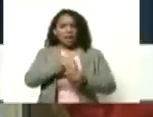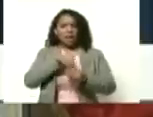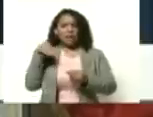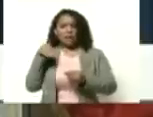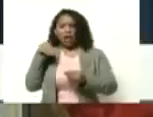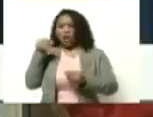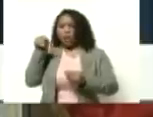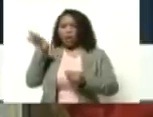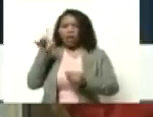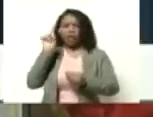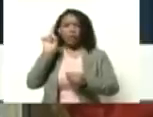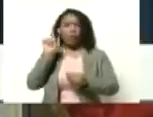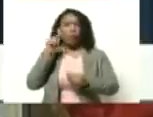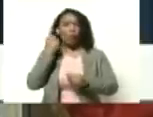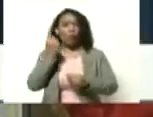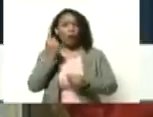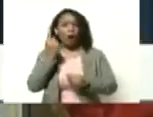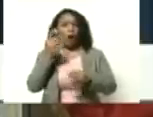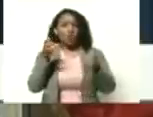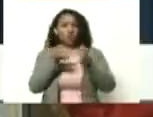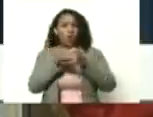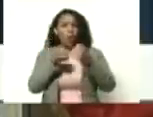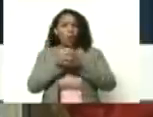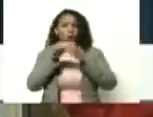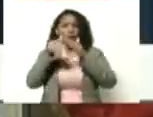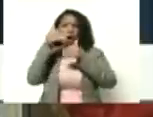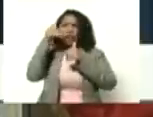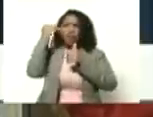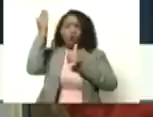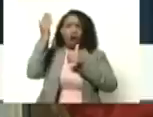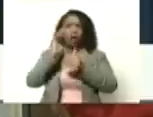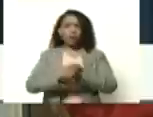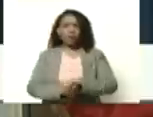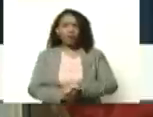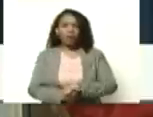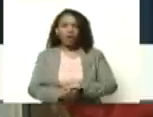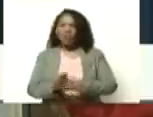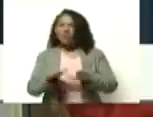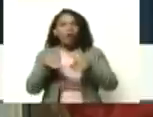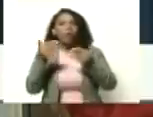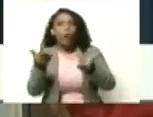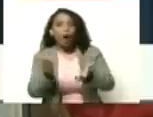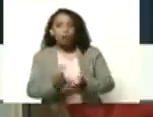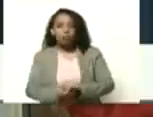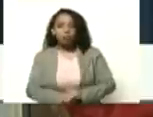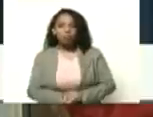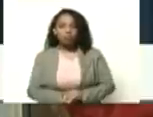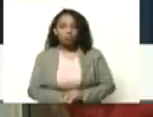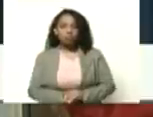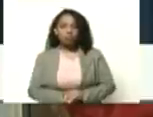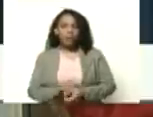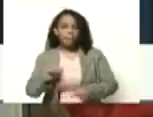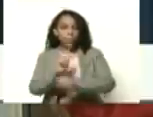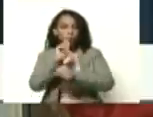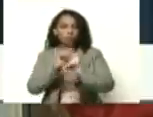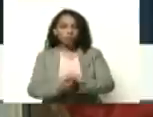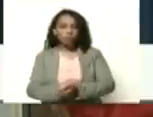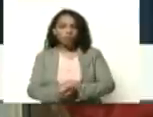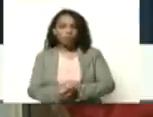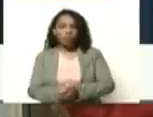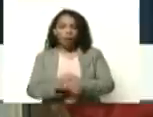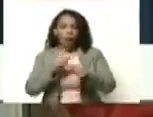de una potencia extranjera lo cual entonces tuvo